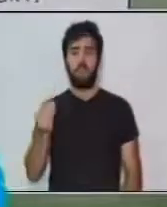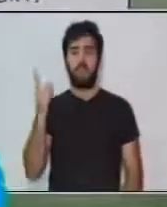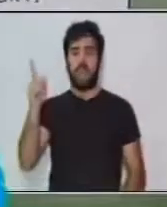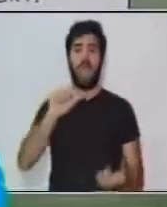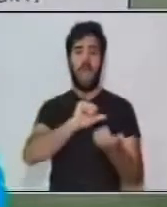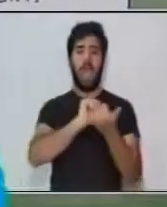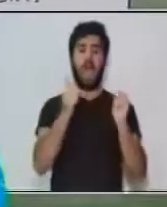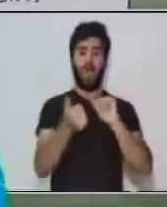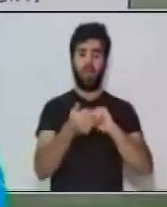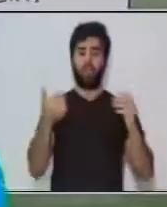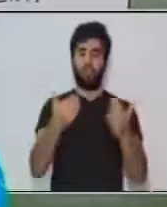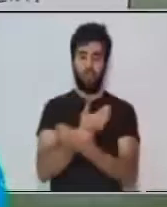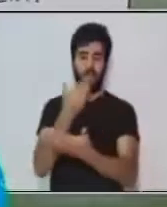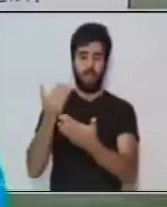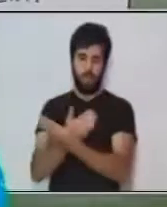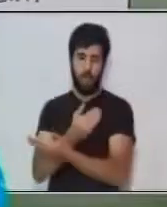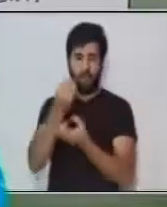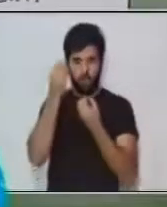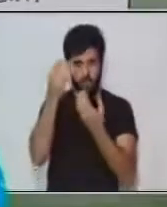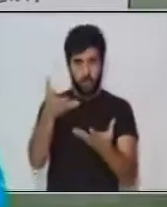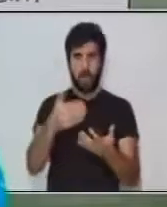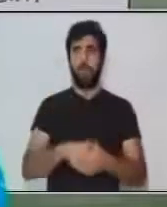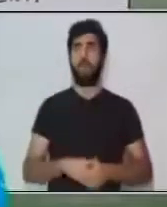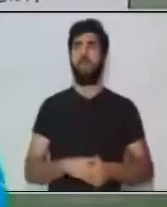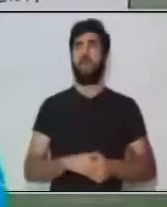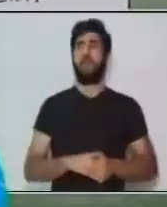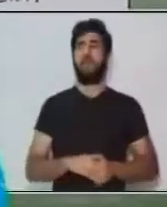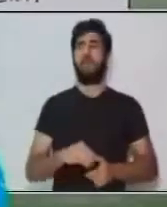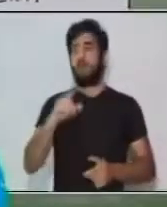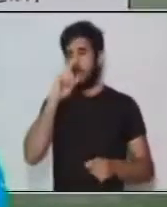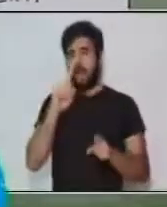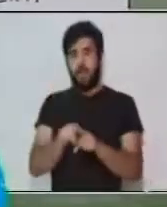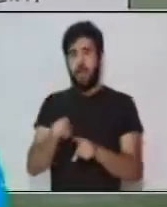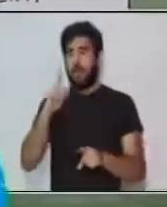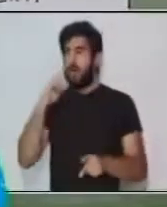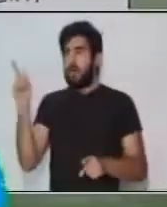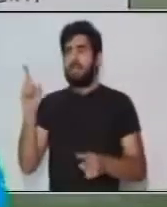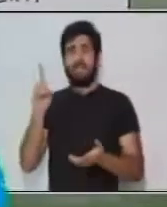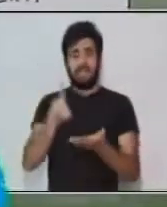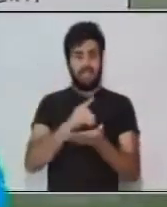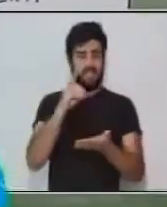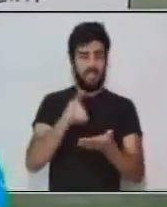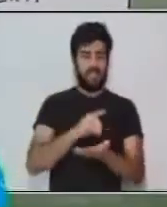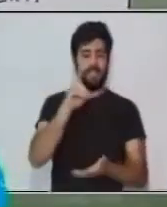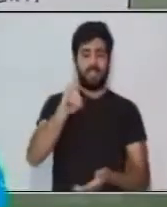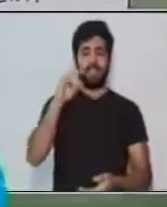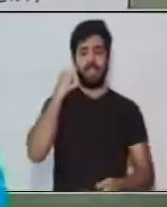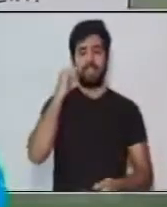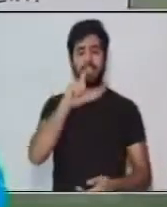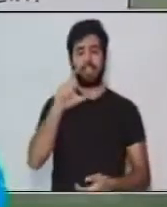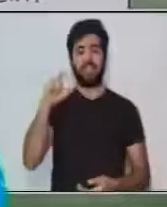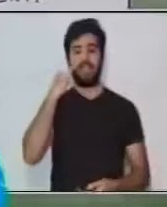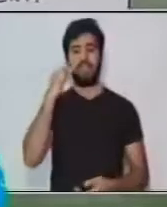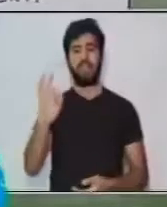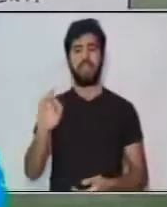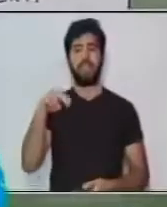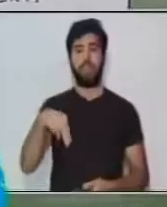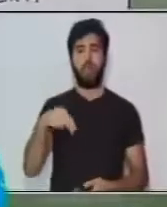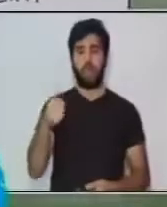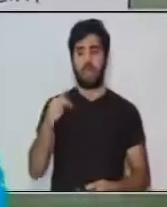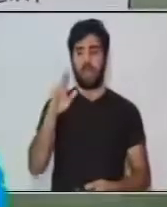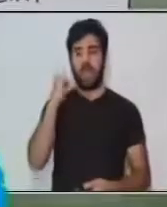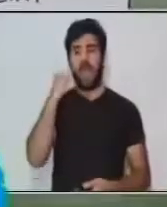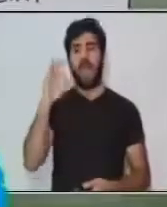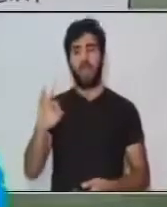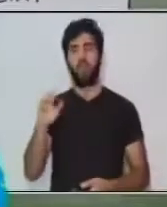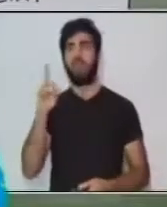día. También podemos identificar como fuentes escritas los diccionarios. Sabemos que son fundamentalmente los diccionarios, y para mí también es importante